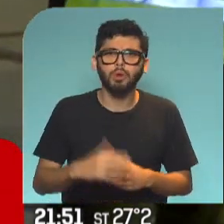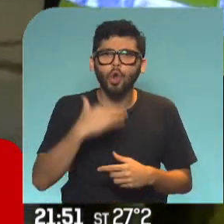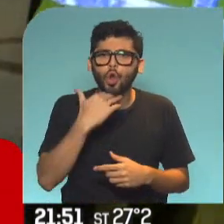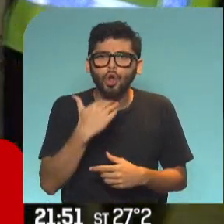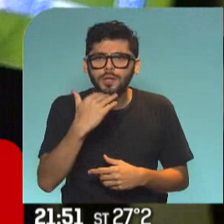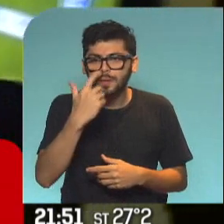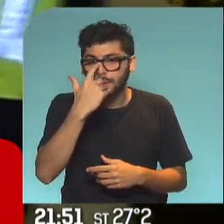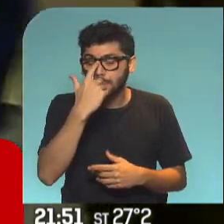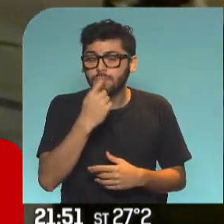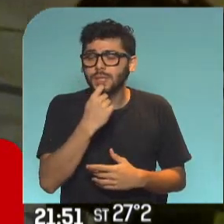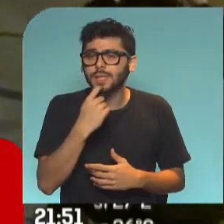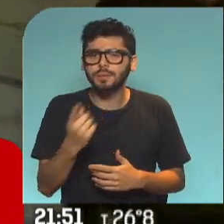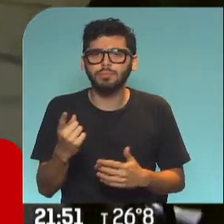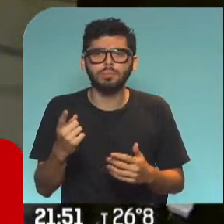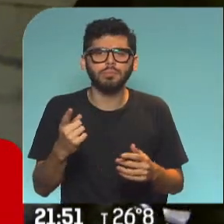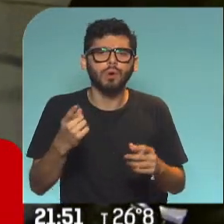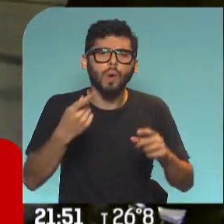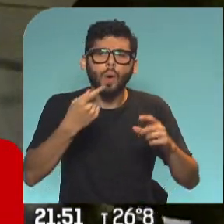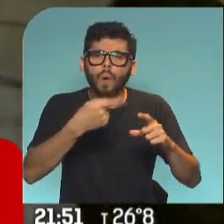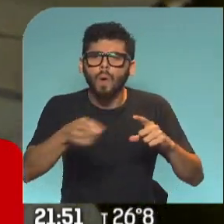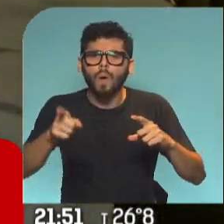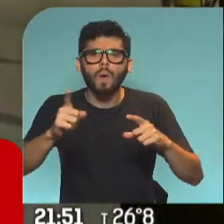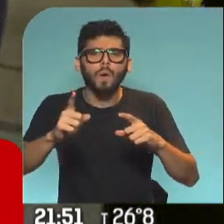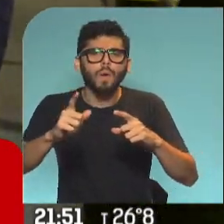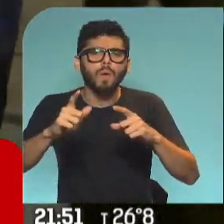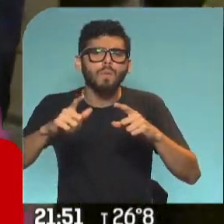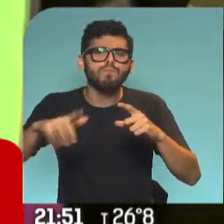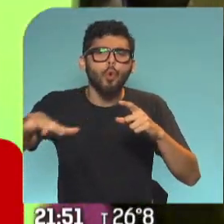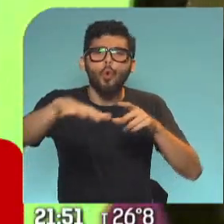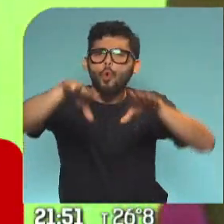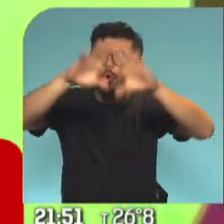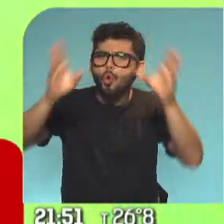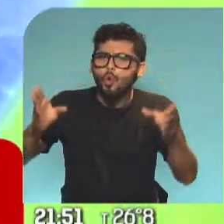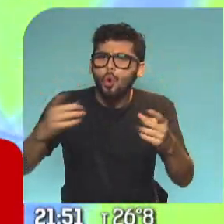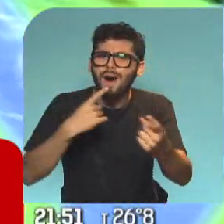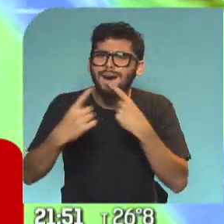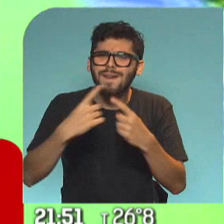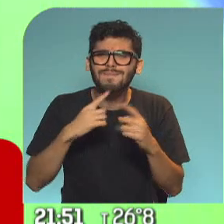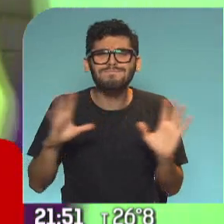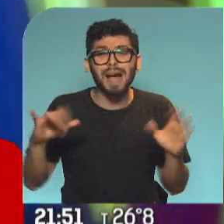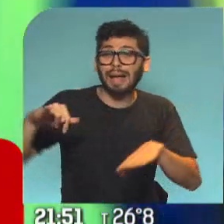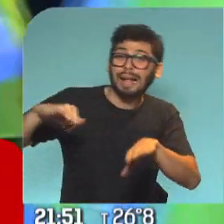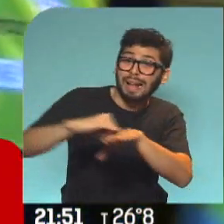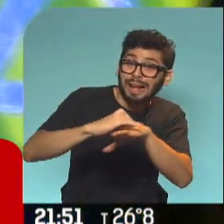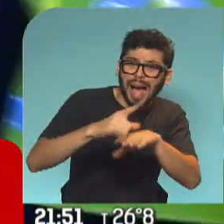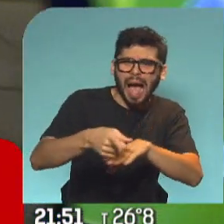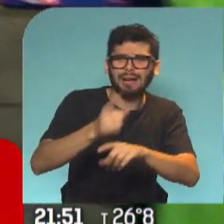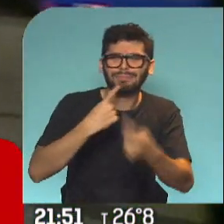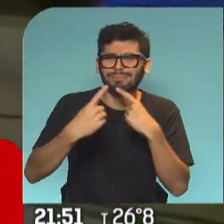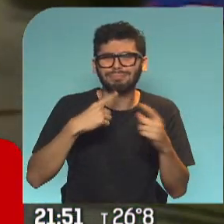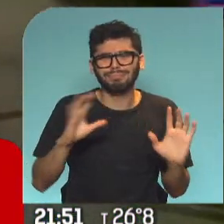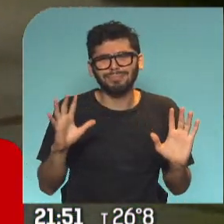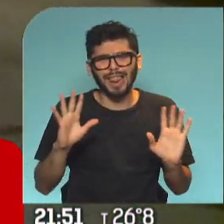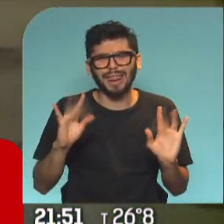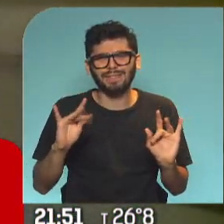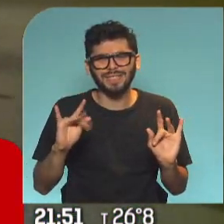contemplado algún lugar para alguna conferencia. No sé no parece la pista el mejor escenario. No. El aeropuerto 6 obviamente